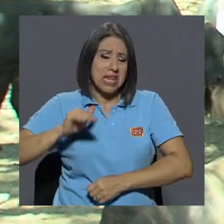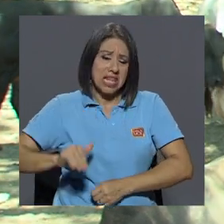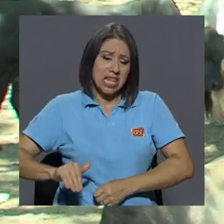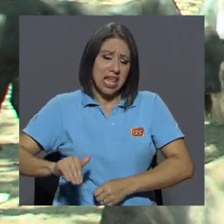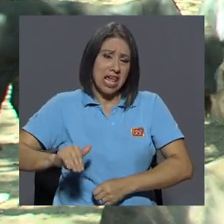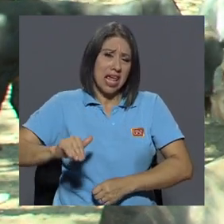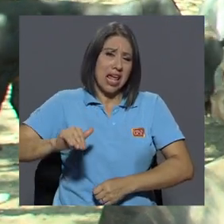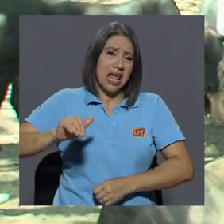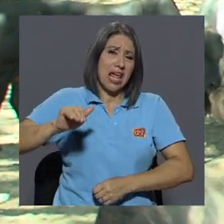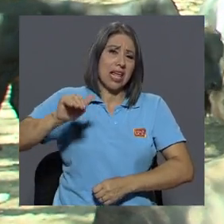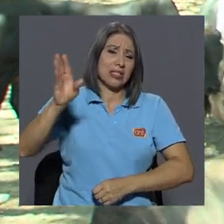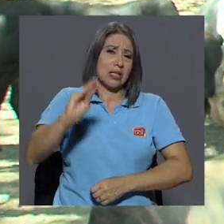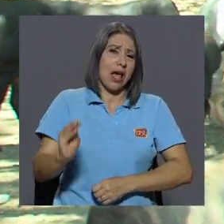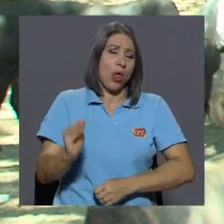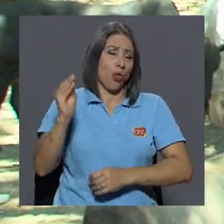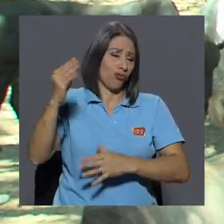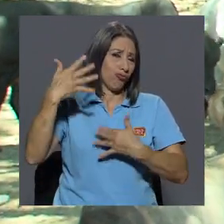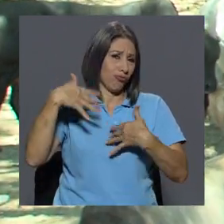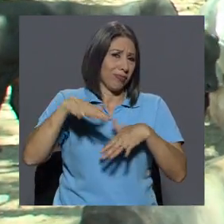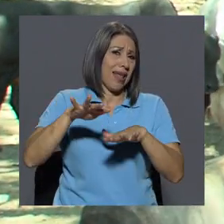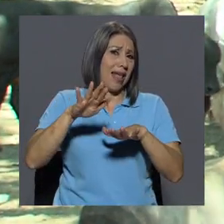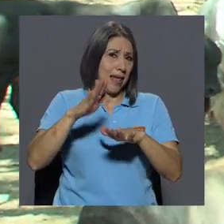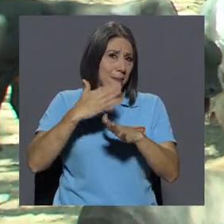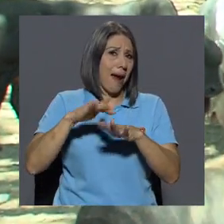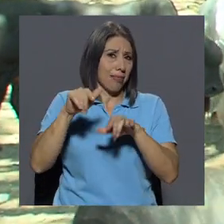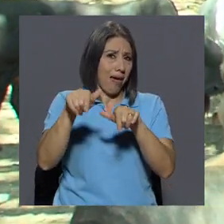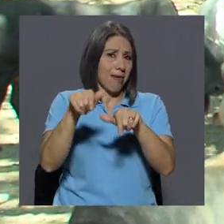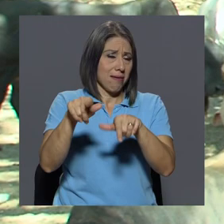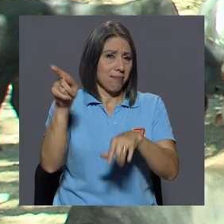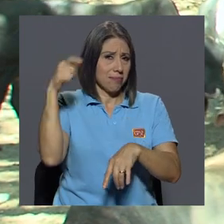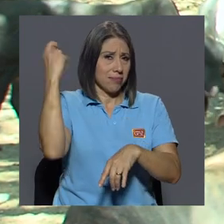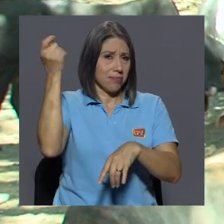adolescencia, juventud, parte,